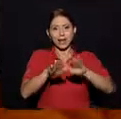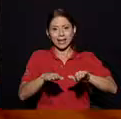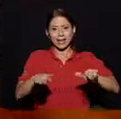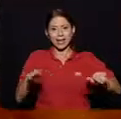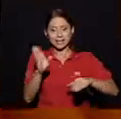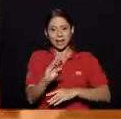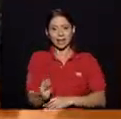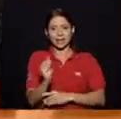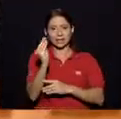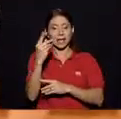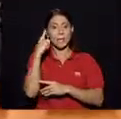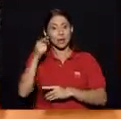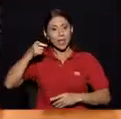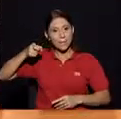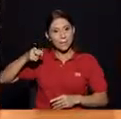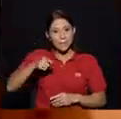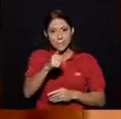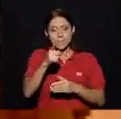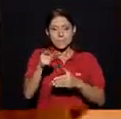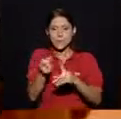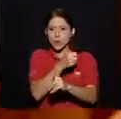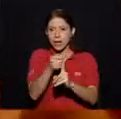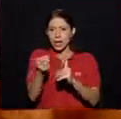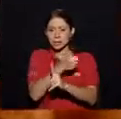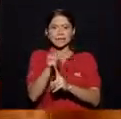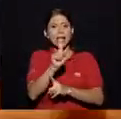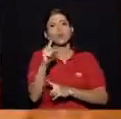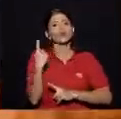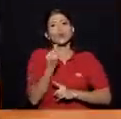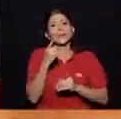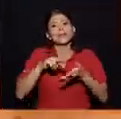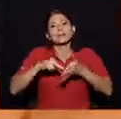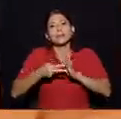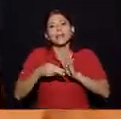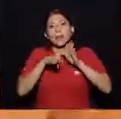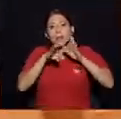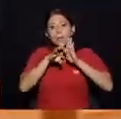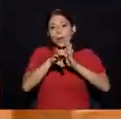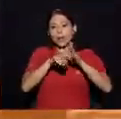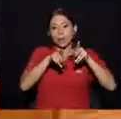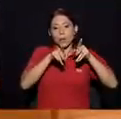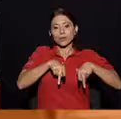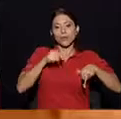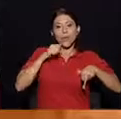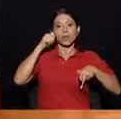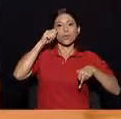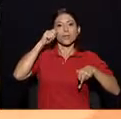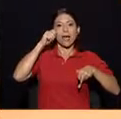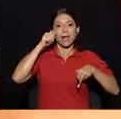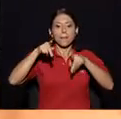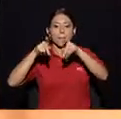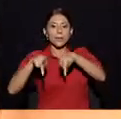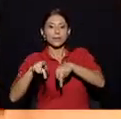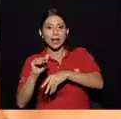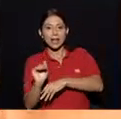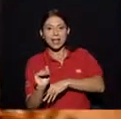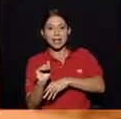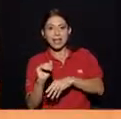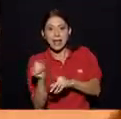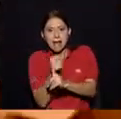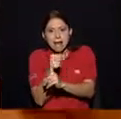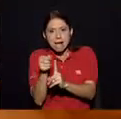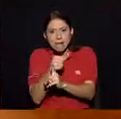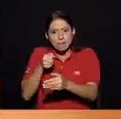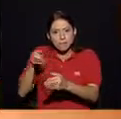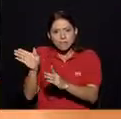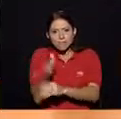adolescencia, porque la violencia no es solamente un acto, digamos, de, por ejemplo, un adulto contra un niño que le pega en la privacidad